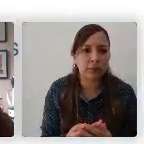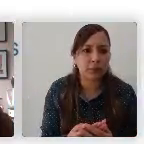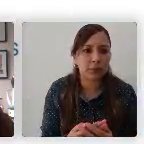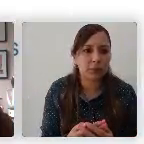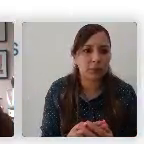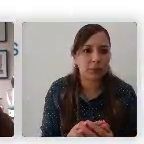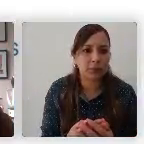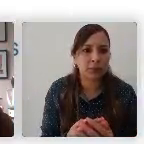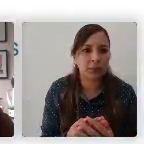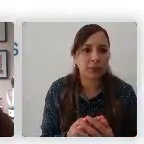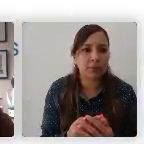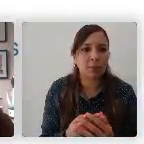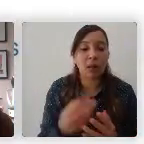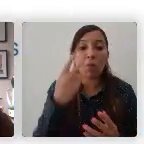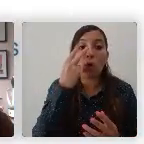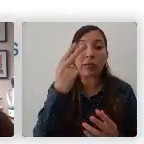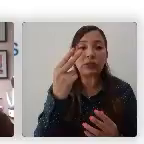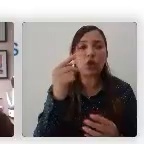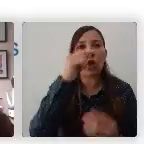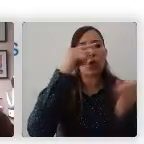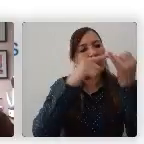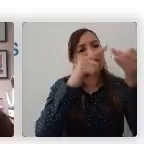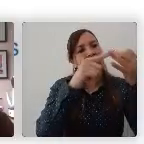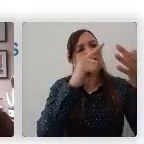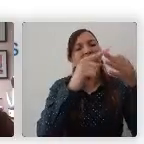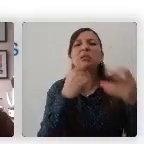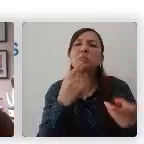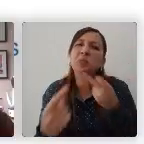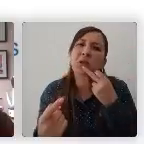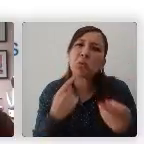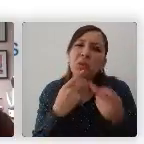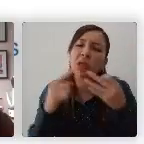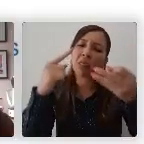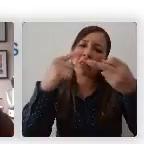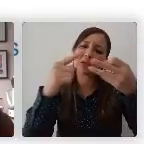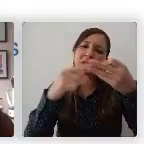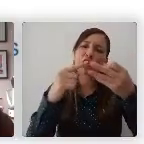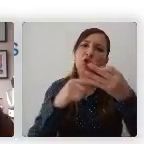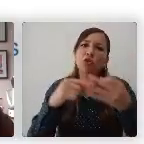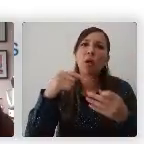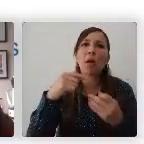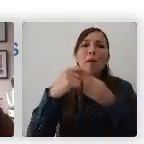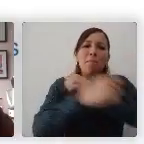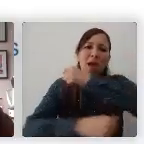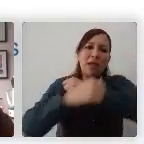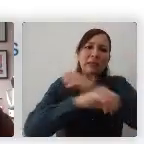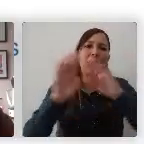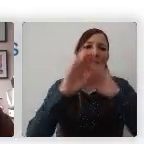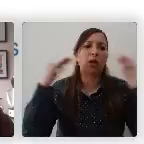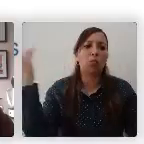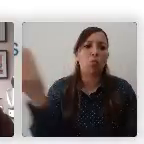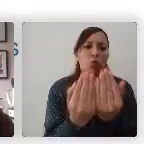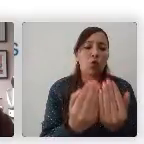para ello hemos realizado diferentes encuestas a distintos países del mundo en este caso hemos encuestado